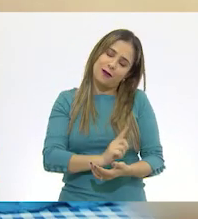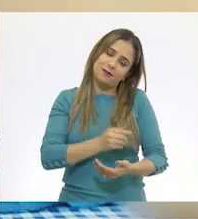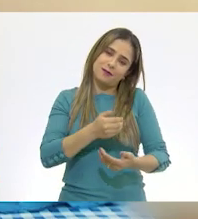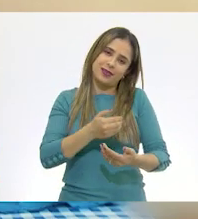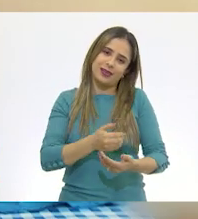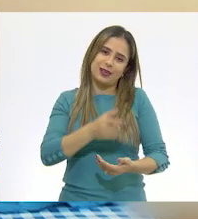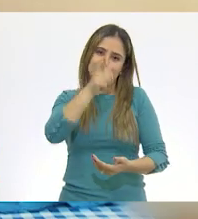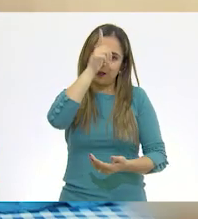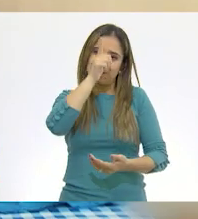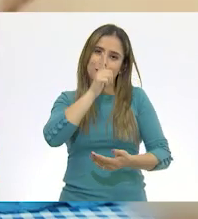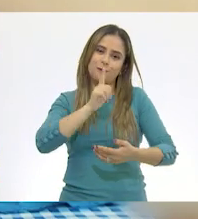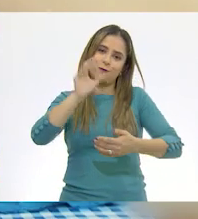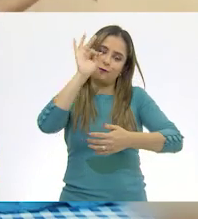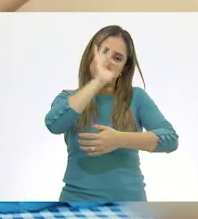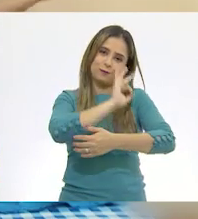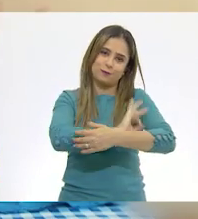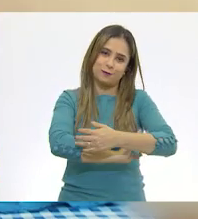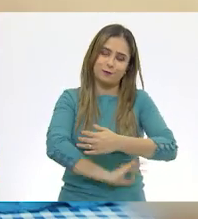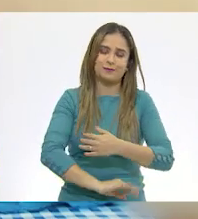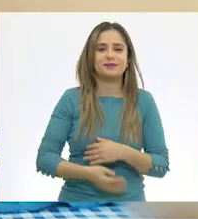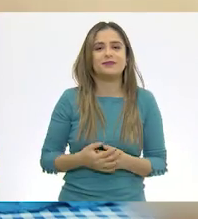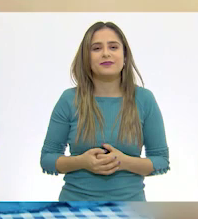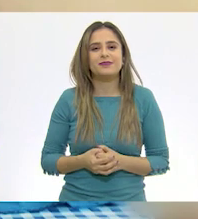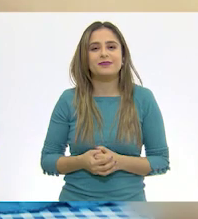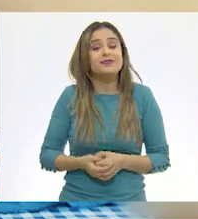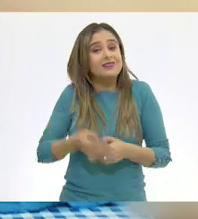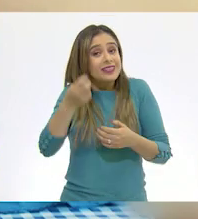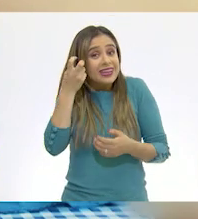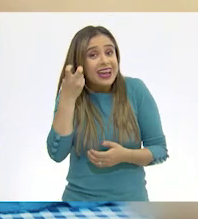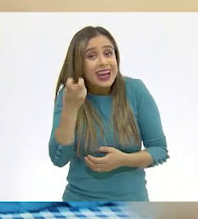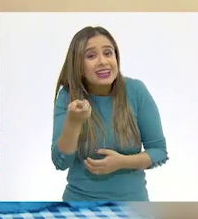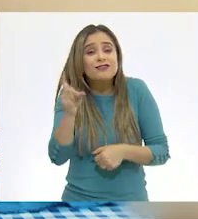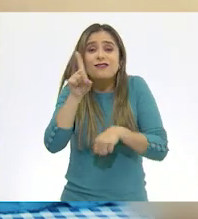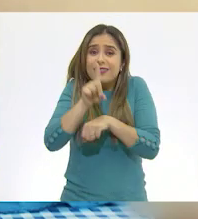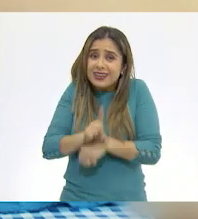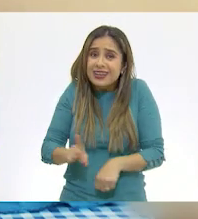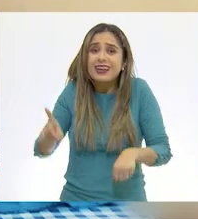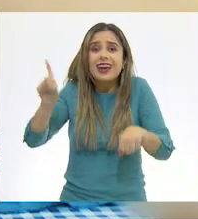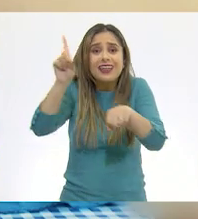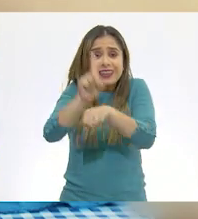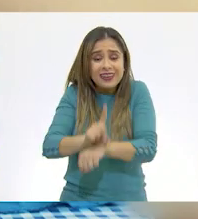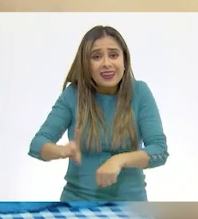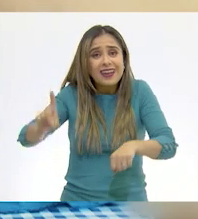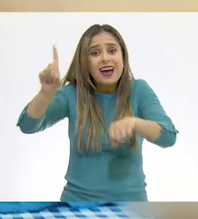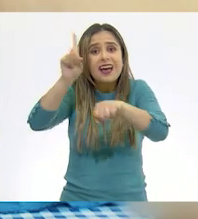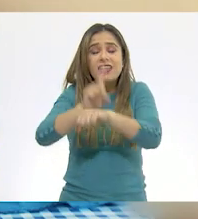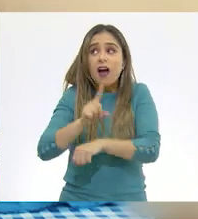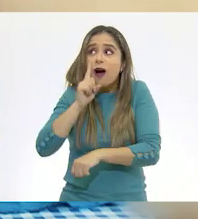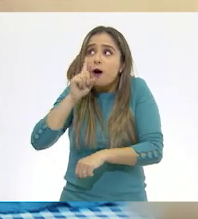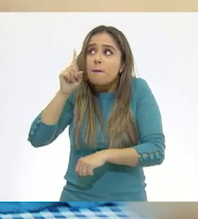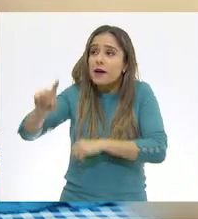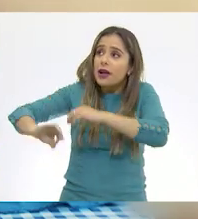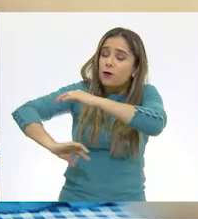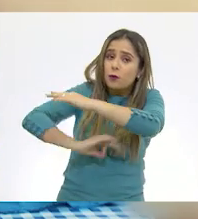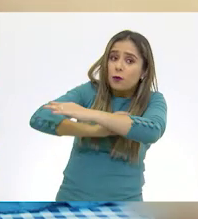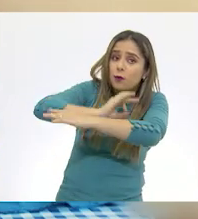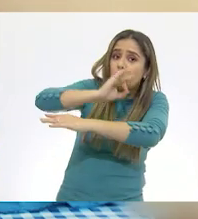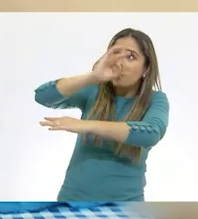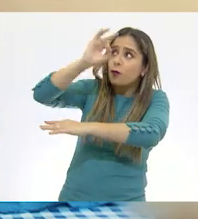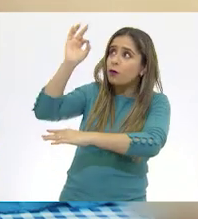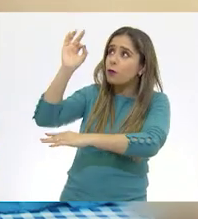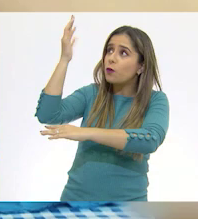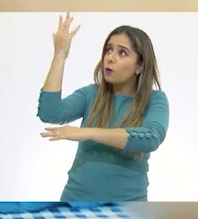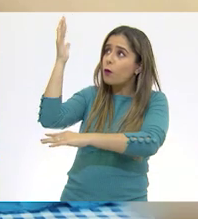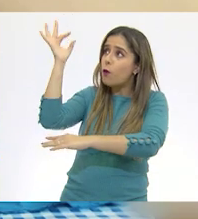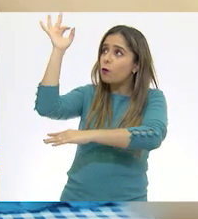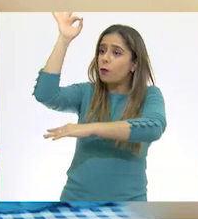durmió. Y es así como todos los días vemos como el sol se va y se da un